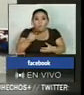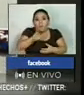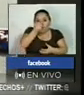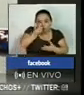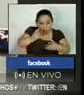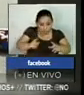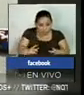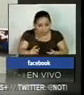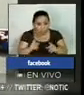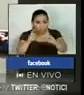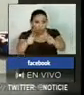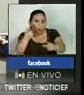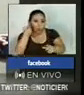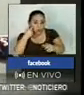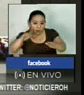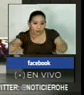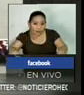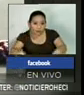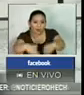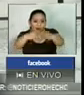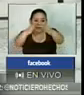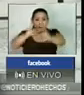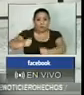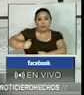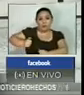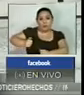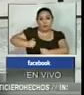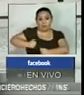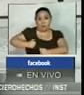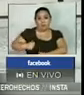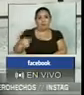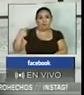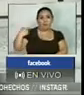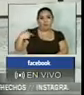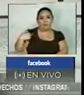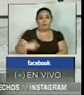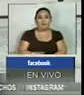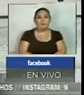floral ante la estatua del general Charles de Gaulle y recorrió los campos elicios